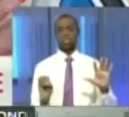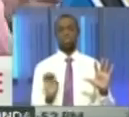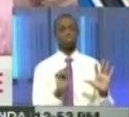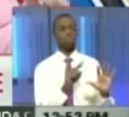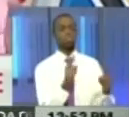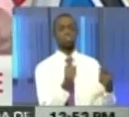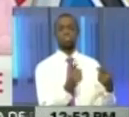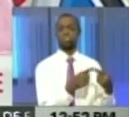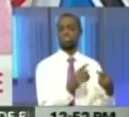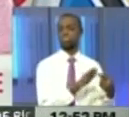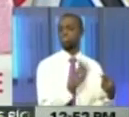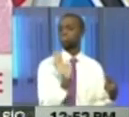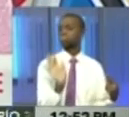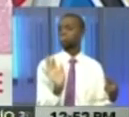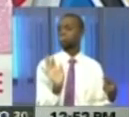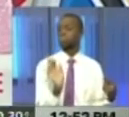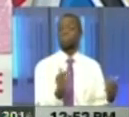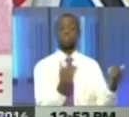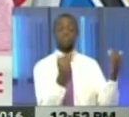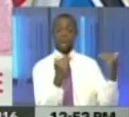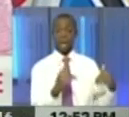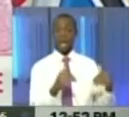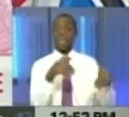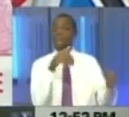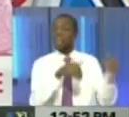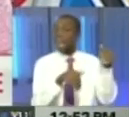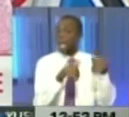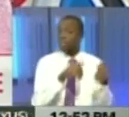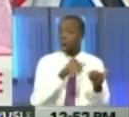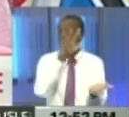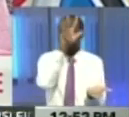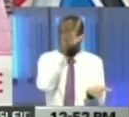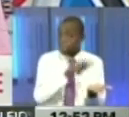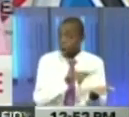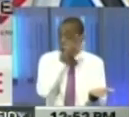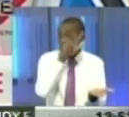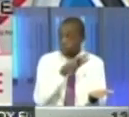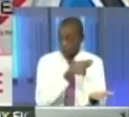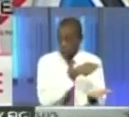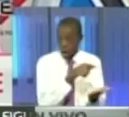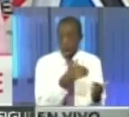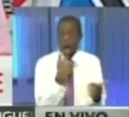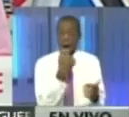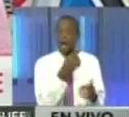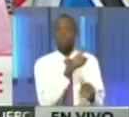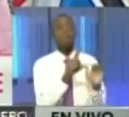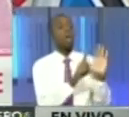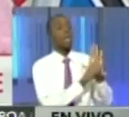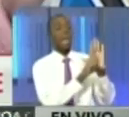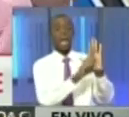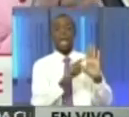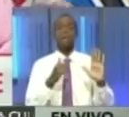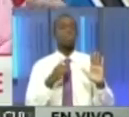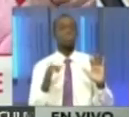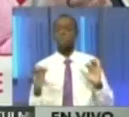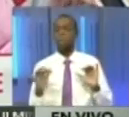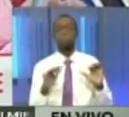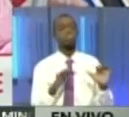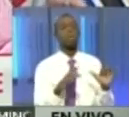condición. Para el referendo aprobatorio, dice que se aprueba una ley con una concurrencia